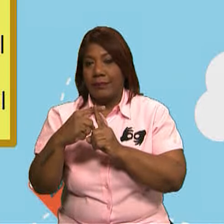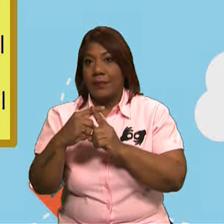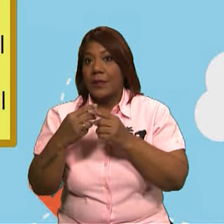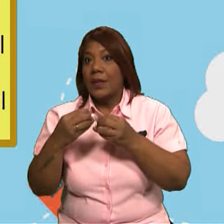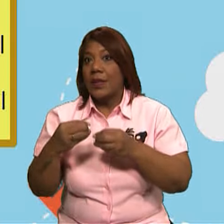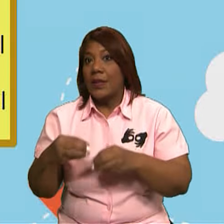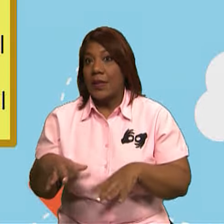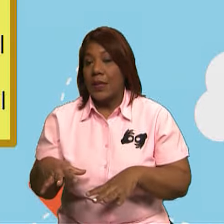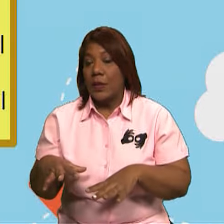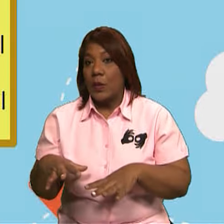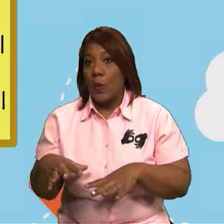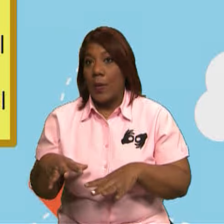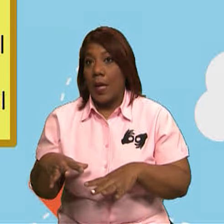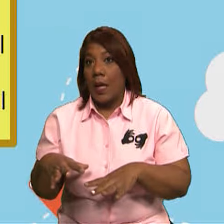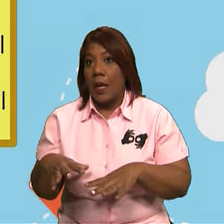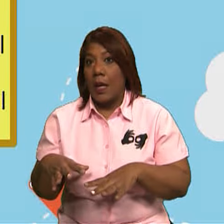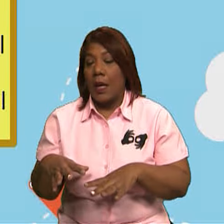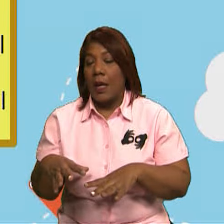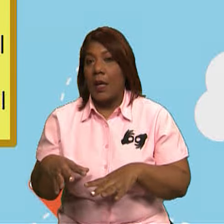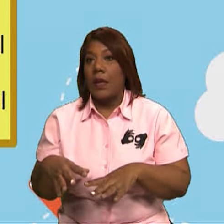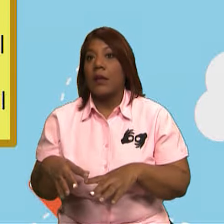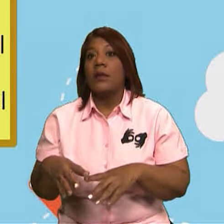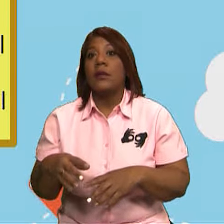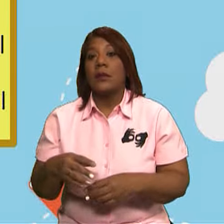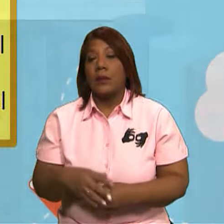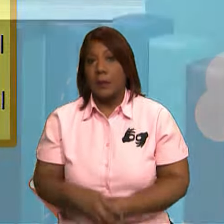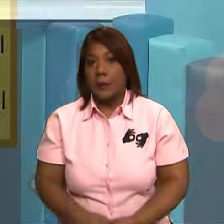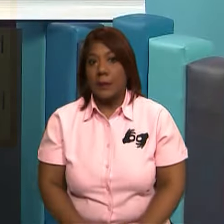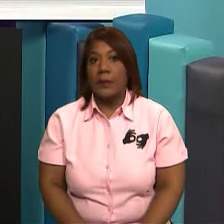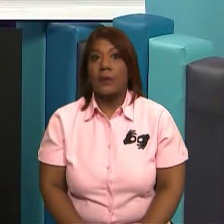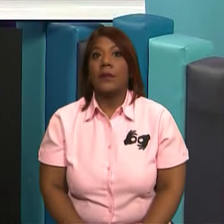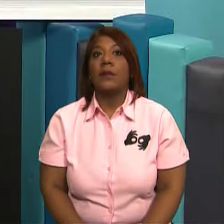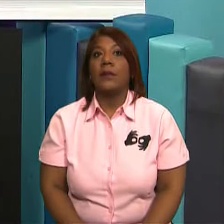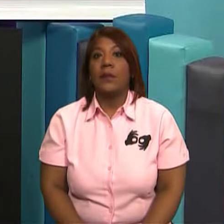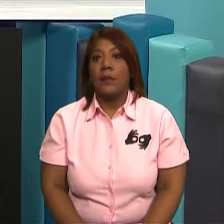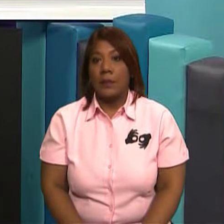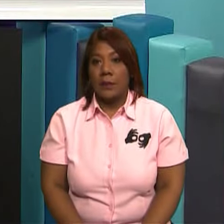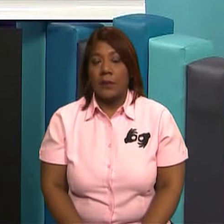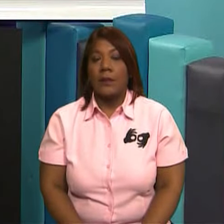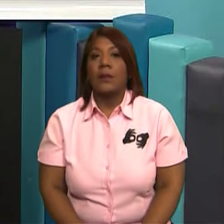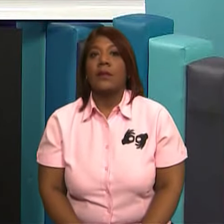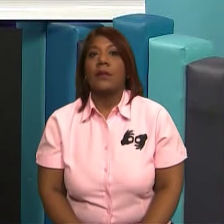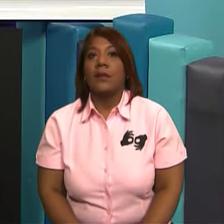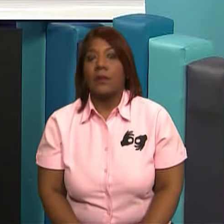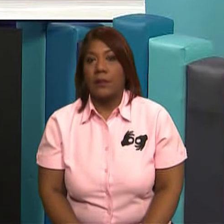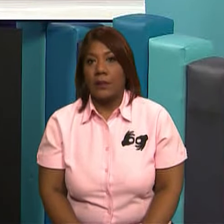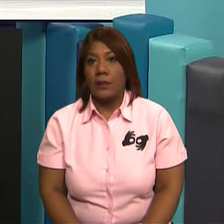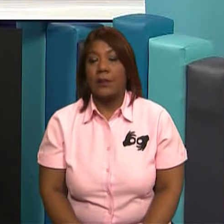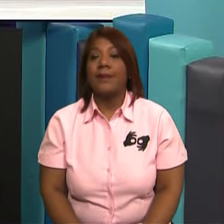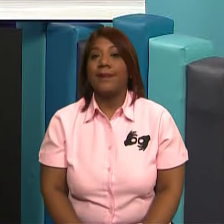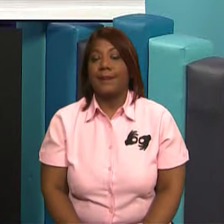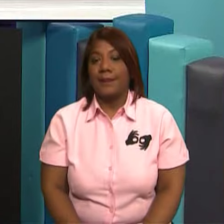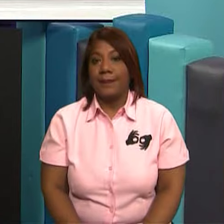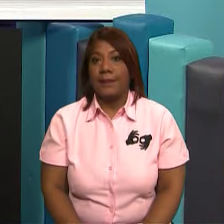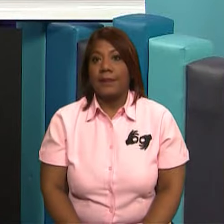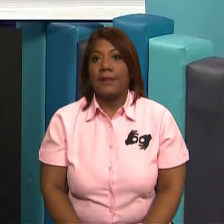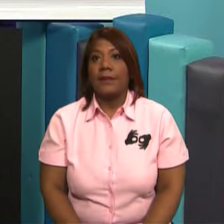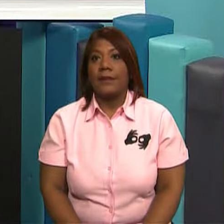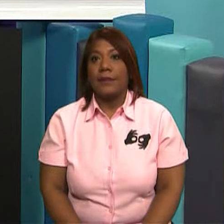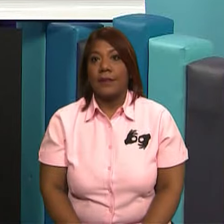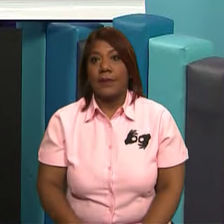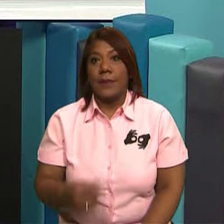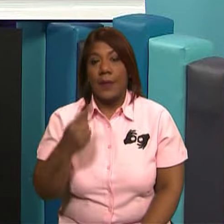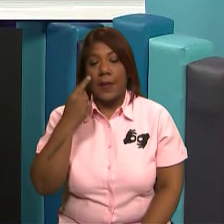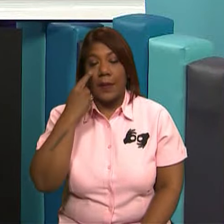entonces colocamos y quedan tantas cantidades de residuos según el número que nos quede ahí.